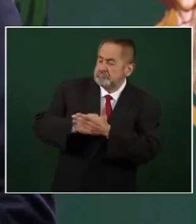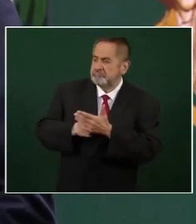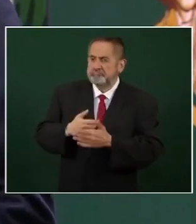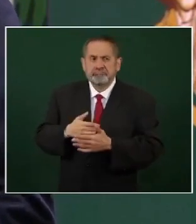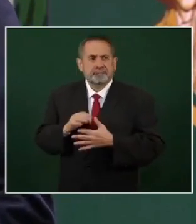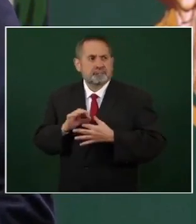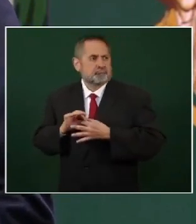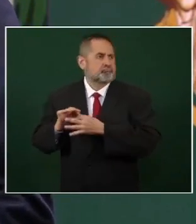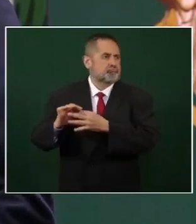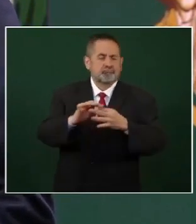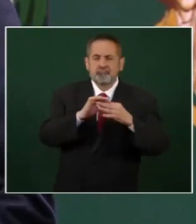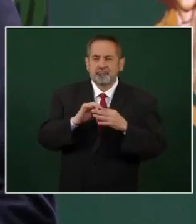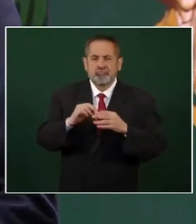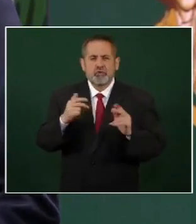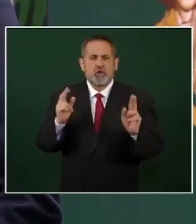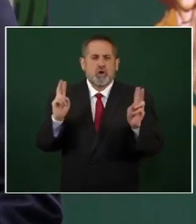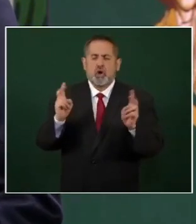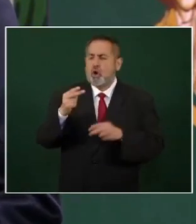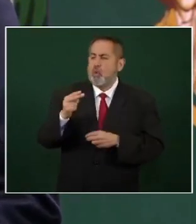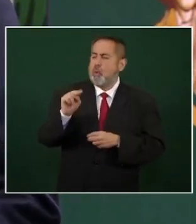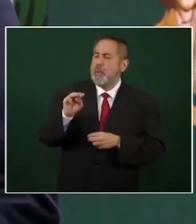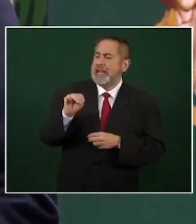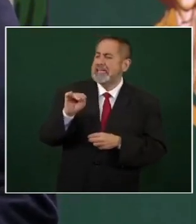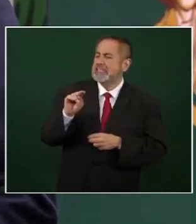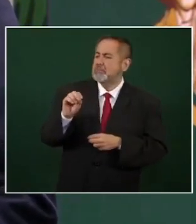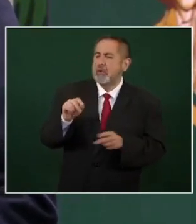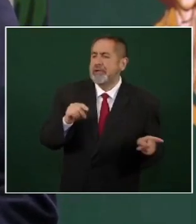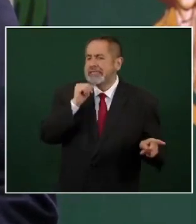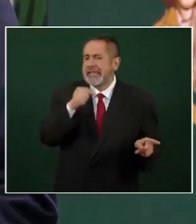humanismo. ¿Qué son entonces?